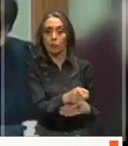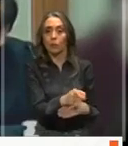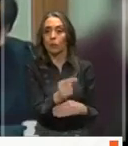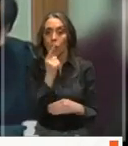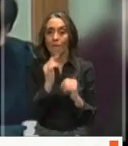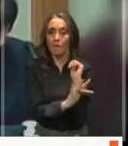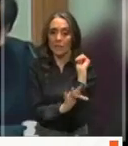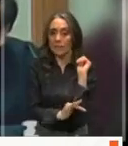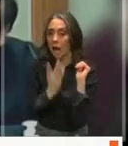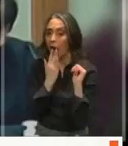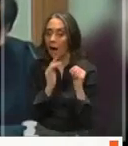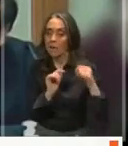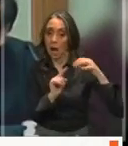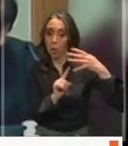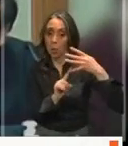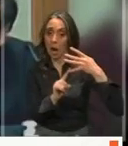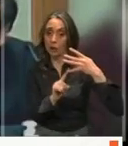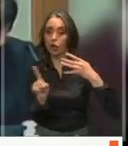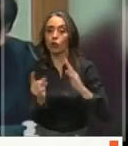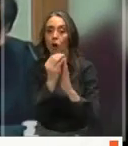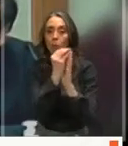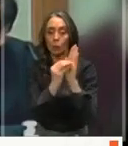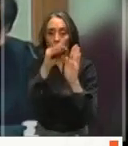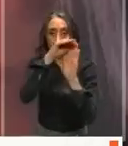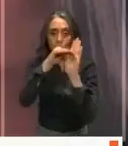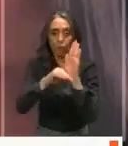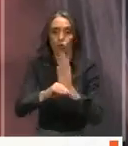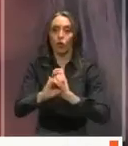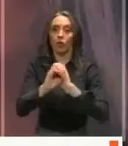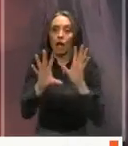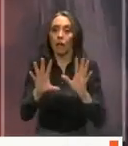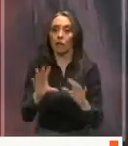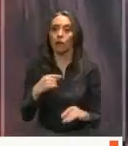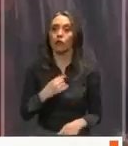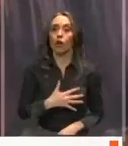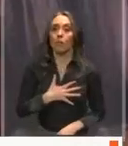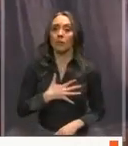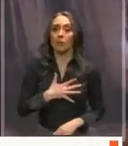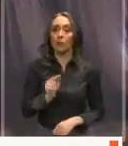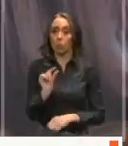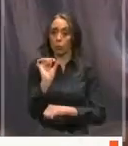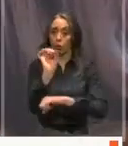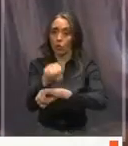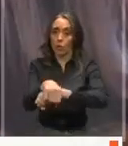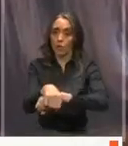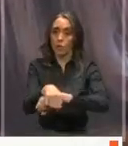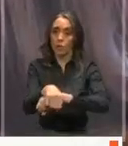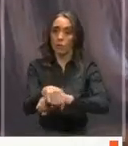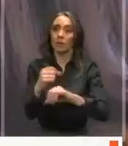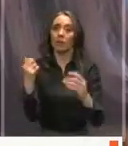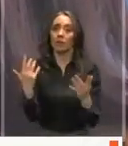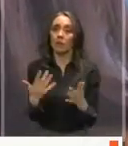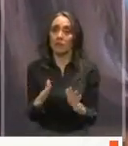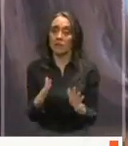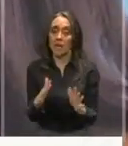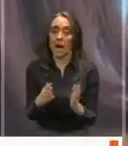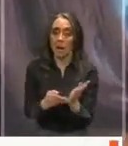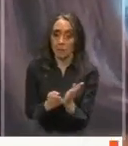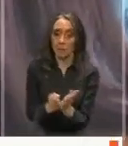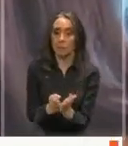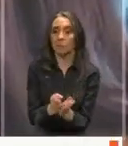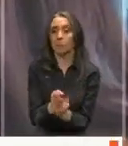Cuarto, no estableció protocolos claros. Me siento un poco conforme porque ya es un